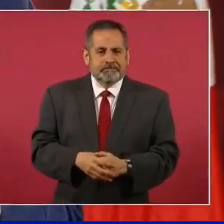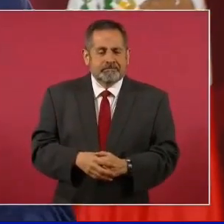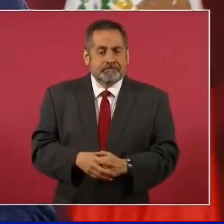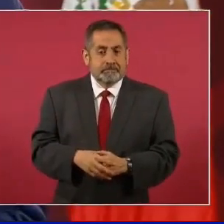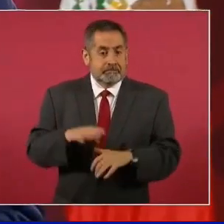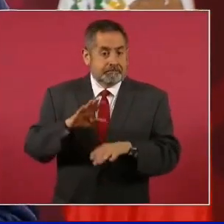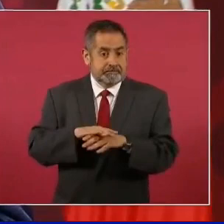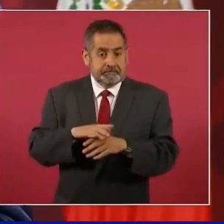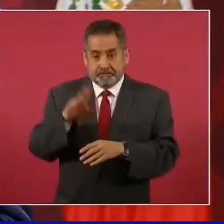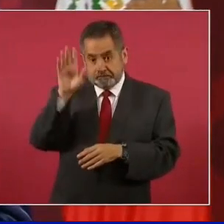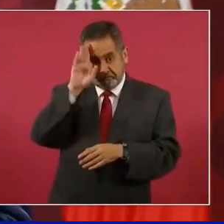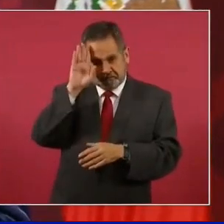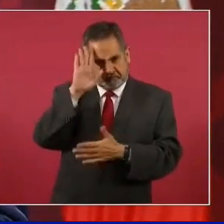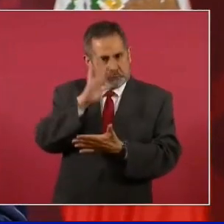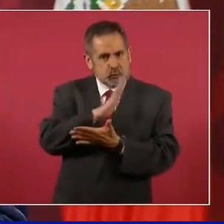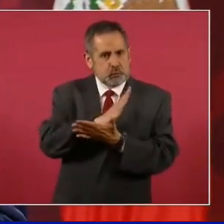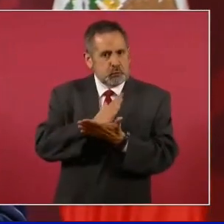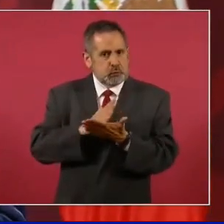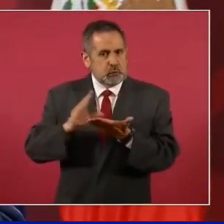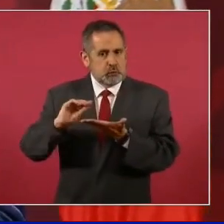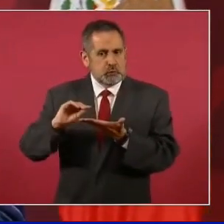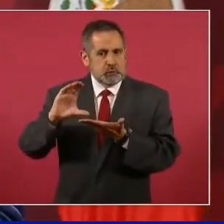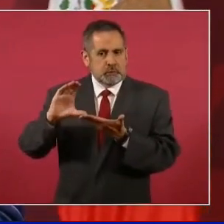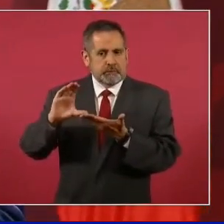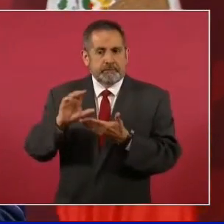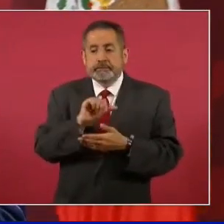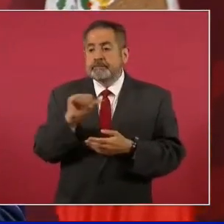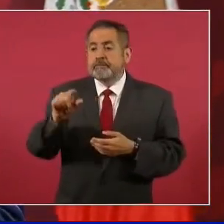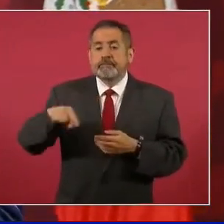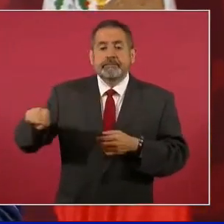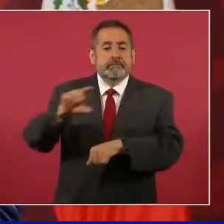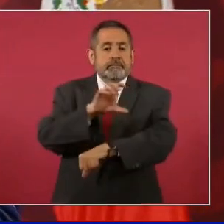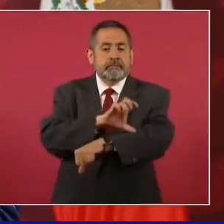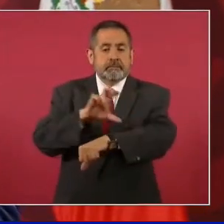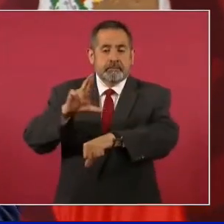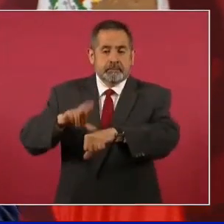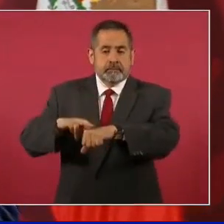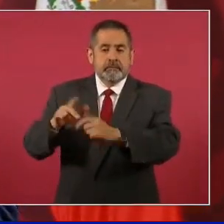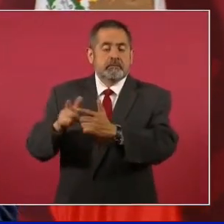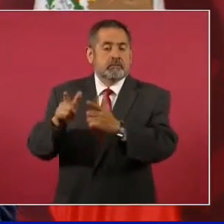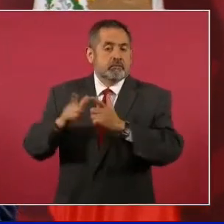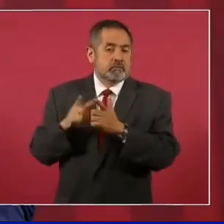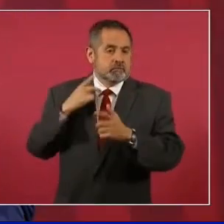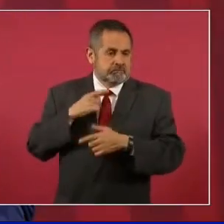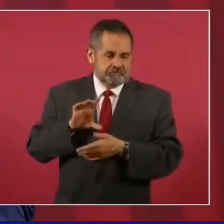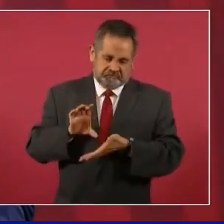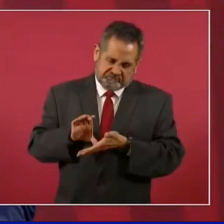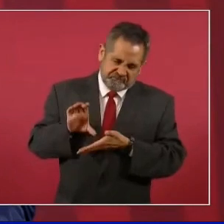más grande para los coordinadores de los grupos.